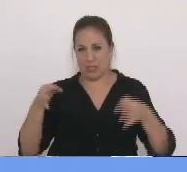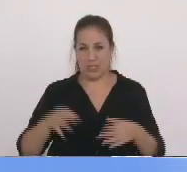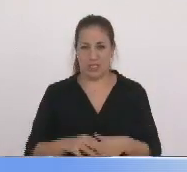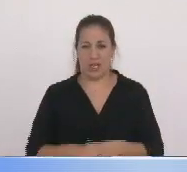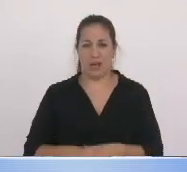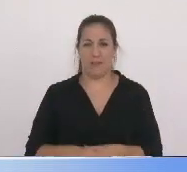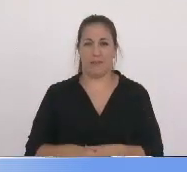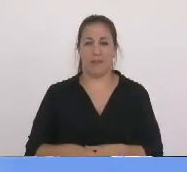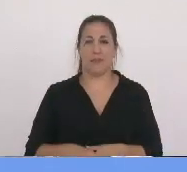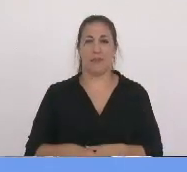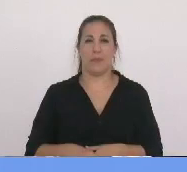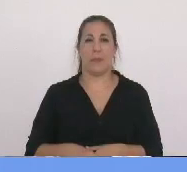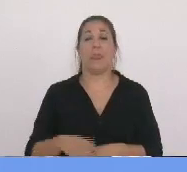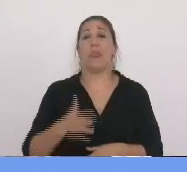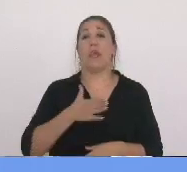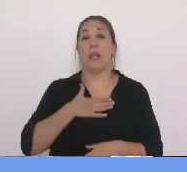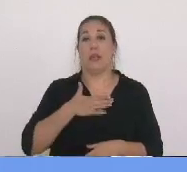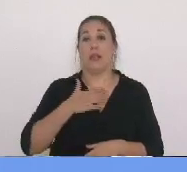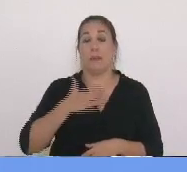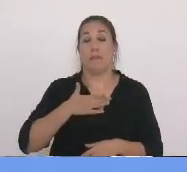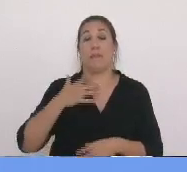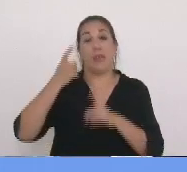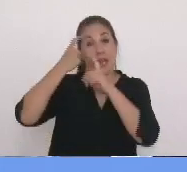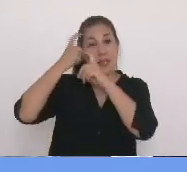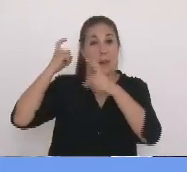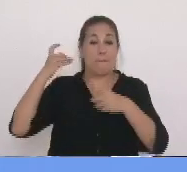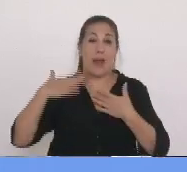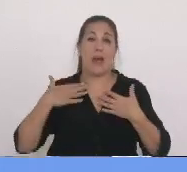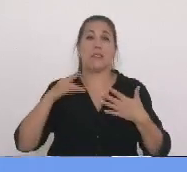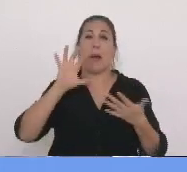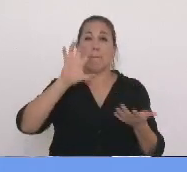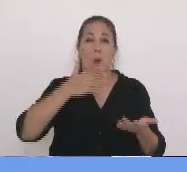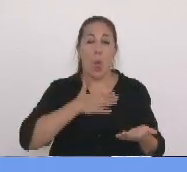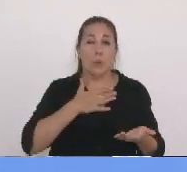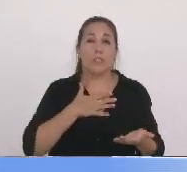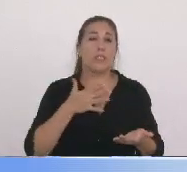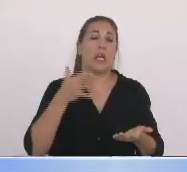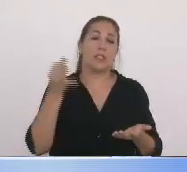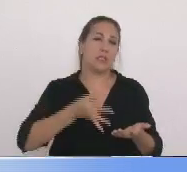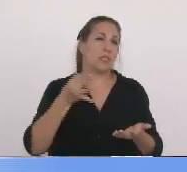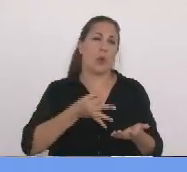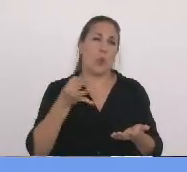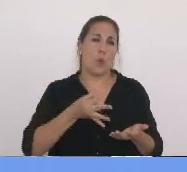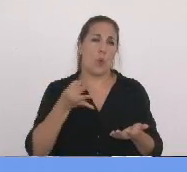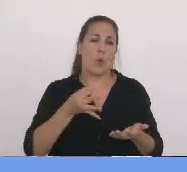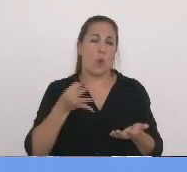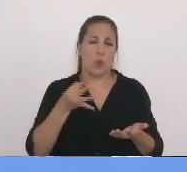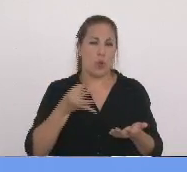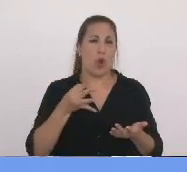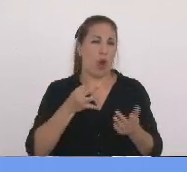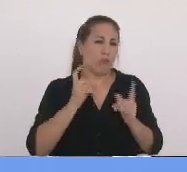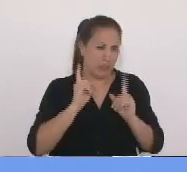experiencia en estos últimos 20 años en el caso de mi provincia que seguramente ha pasado sucede en otras